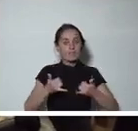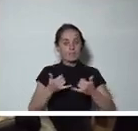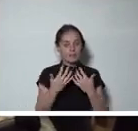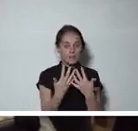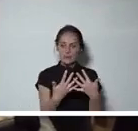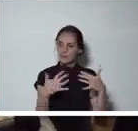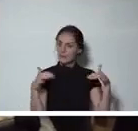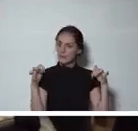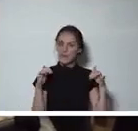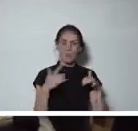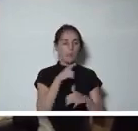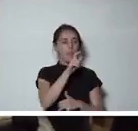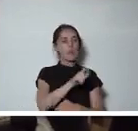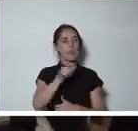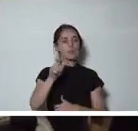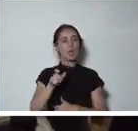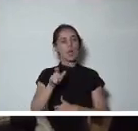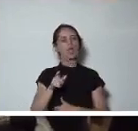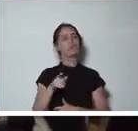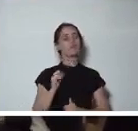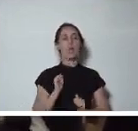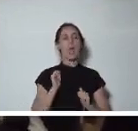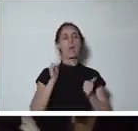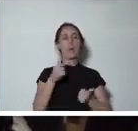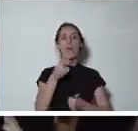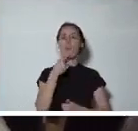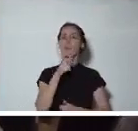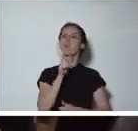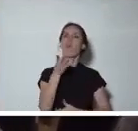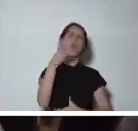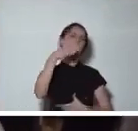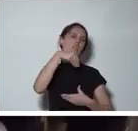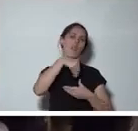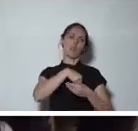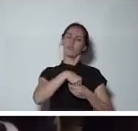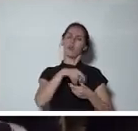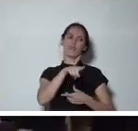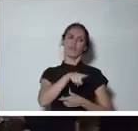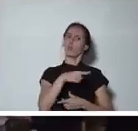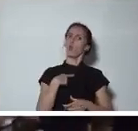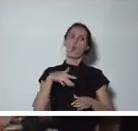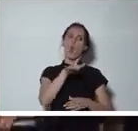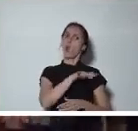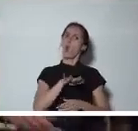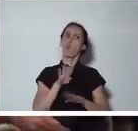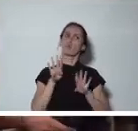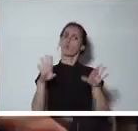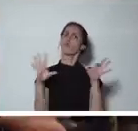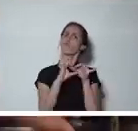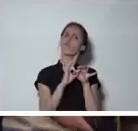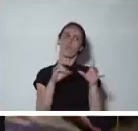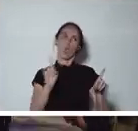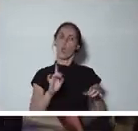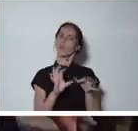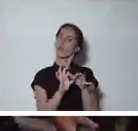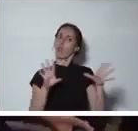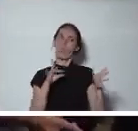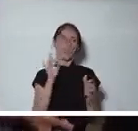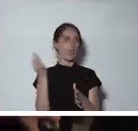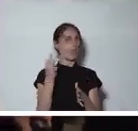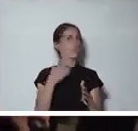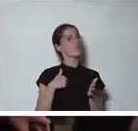se ocupa de de decirte que eres Una intrusa no y que y que no es tu lugar natural y que deberías irte cuanto